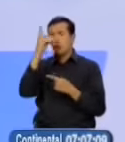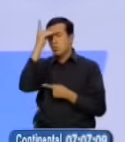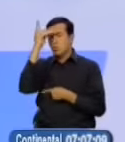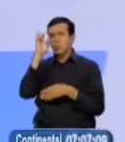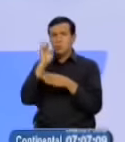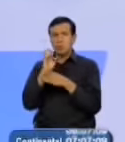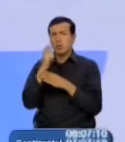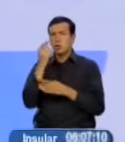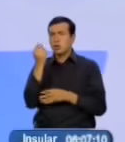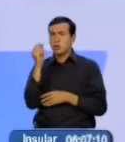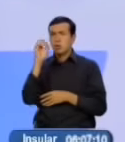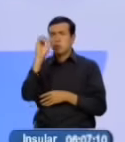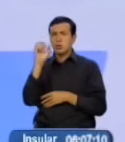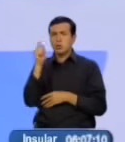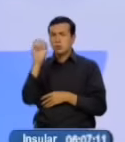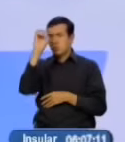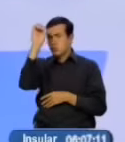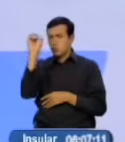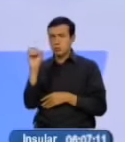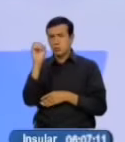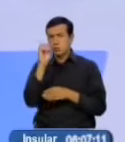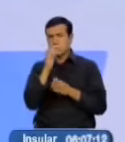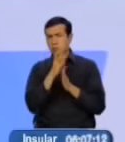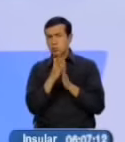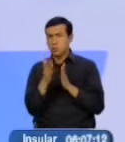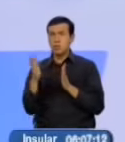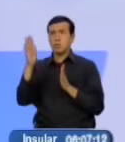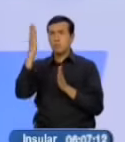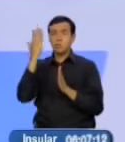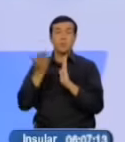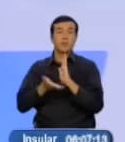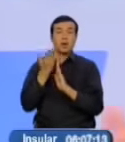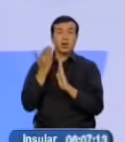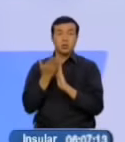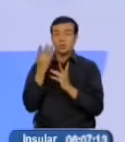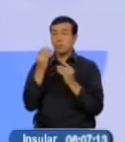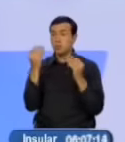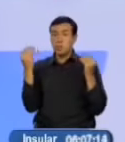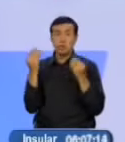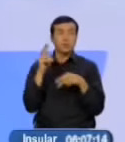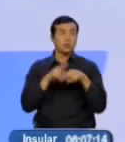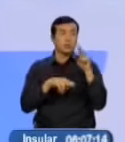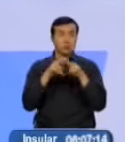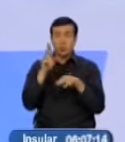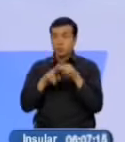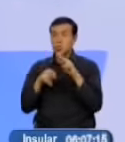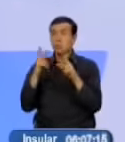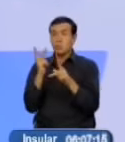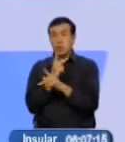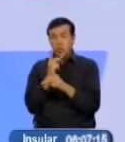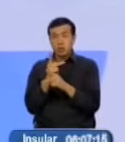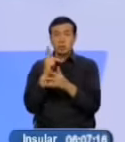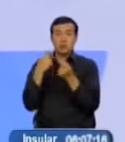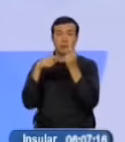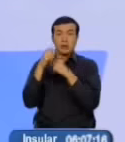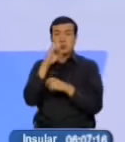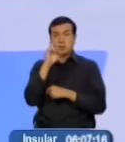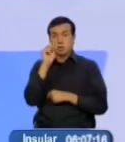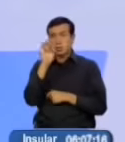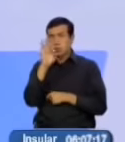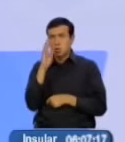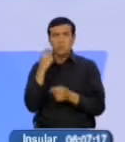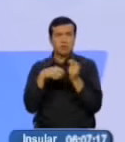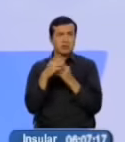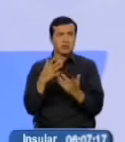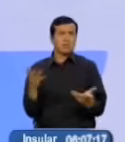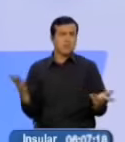a intereses de más del 10%, no compromete directamente grandes infraestructuras, no intenta vender CNT. Entonces,